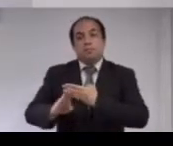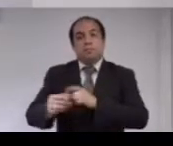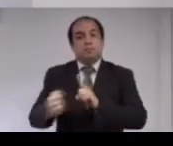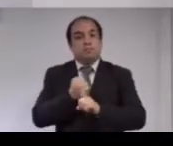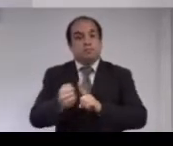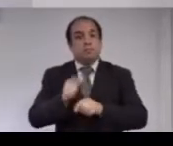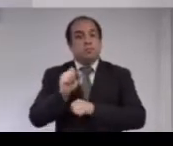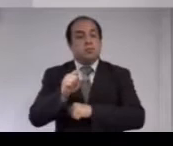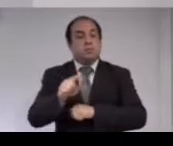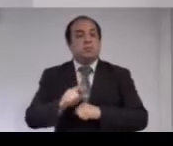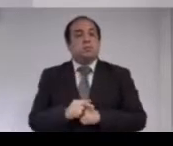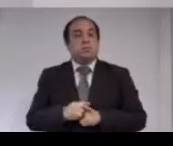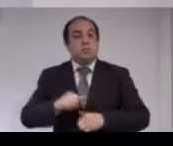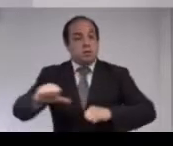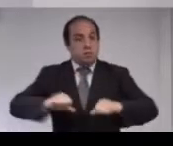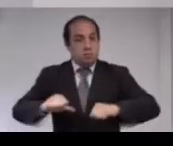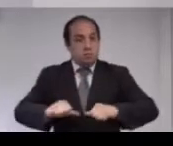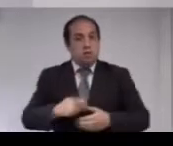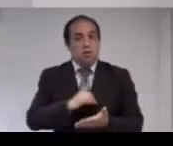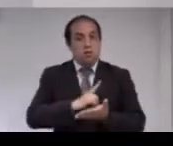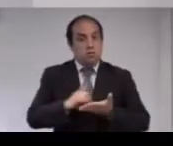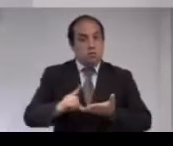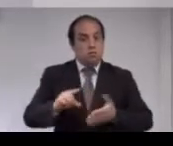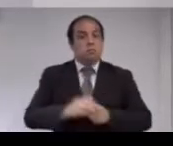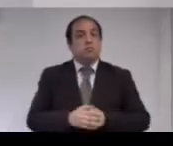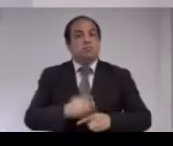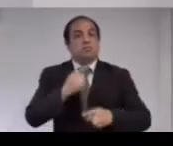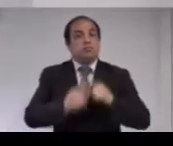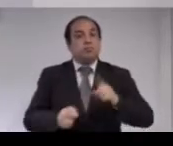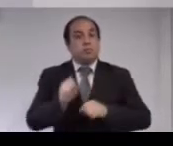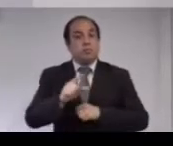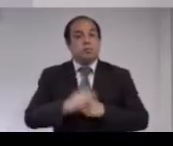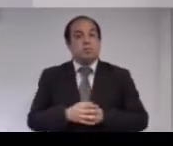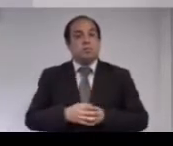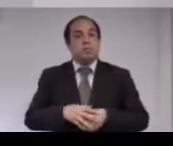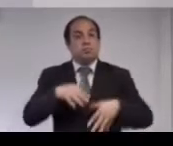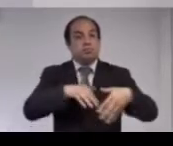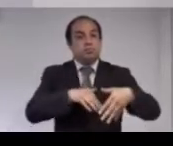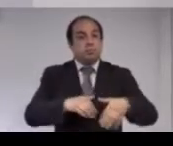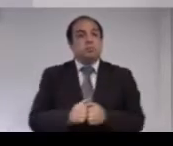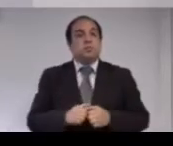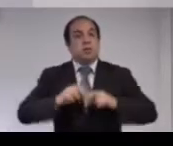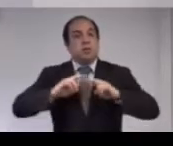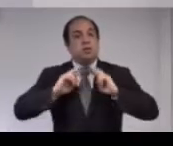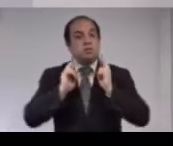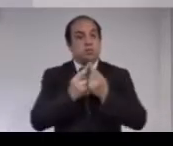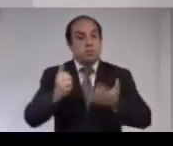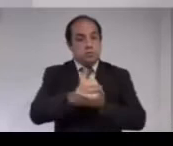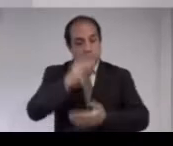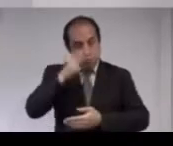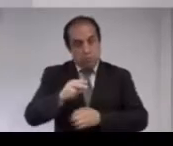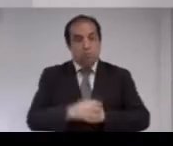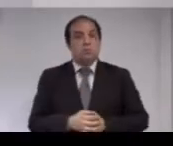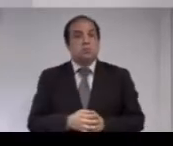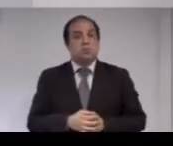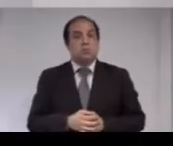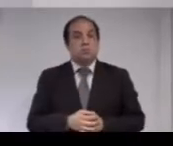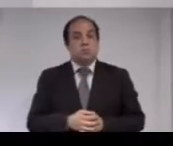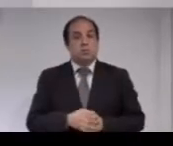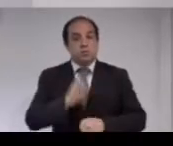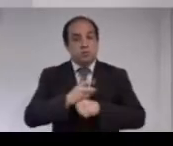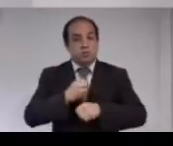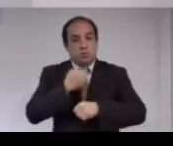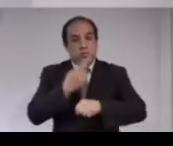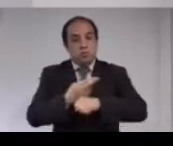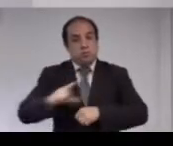el ejercicio de derechos durante la atención a manifestaciones y reuniones de la Ciudad de México. A través del subsecretario